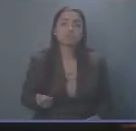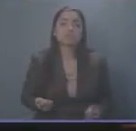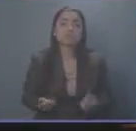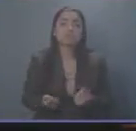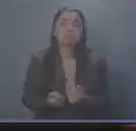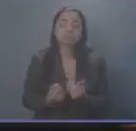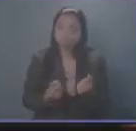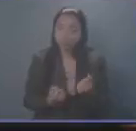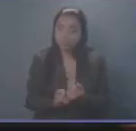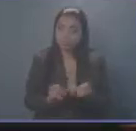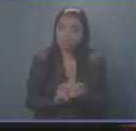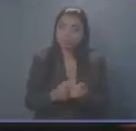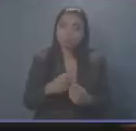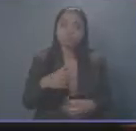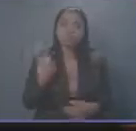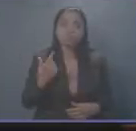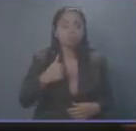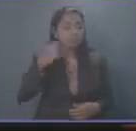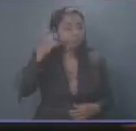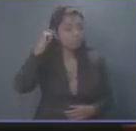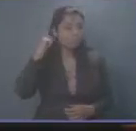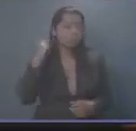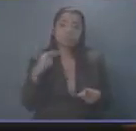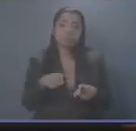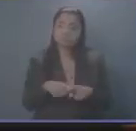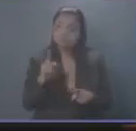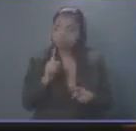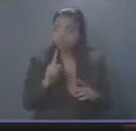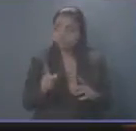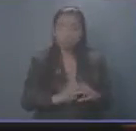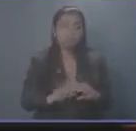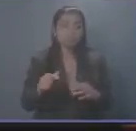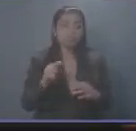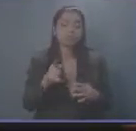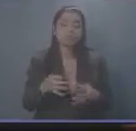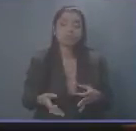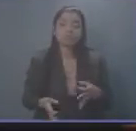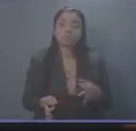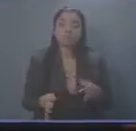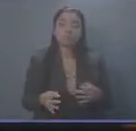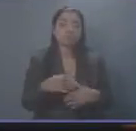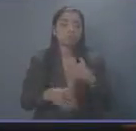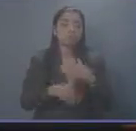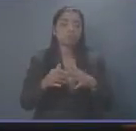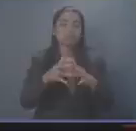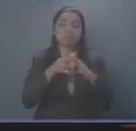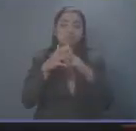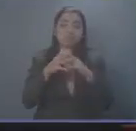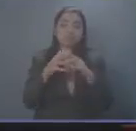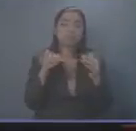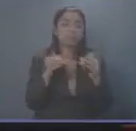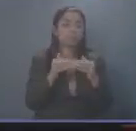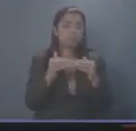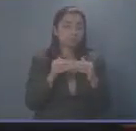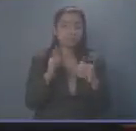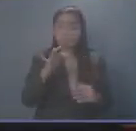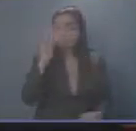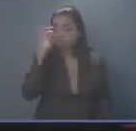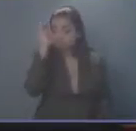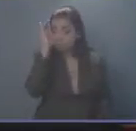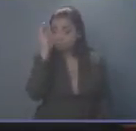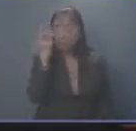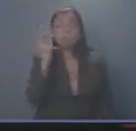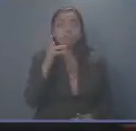el gran esfuerzo para que nuestros compatriotas ya no migren de manera irregular hacia Estados Unidos, pero también que se preocupe por